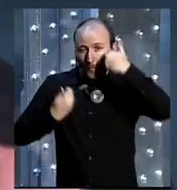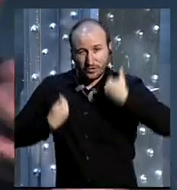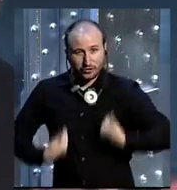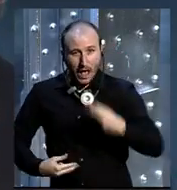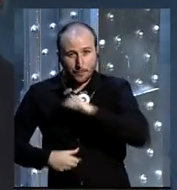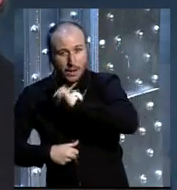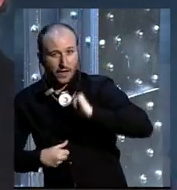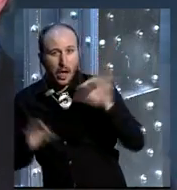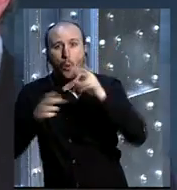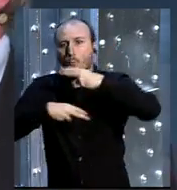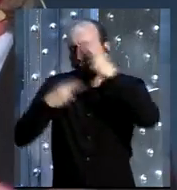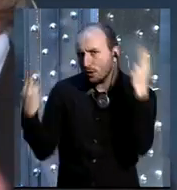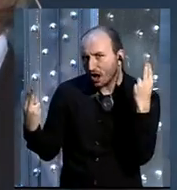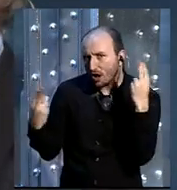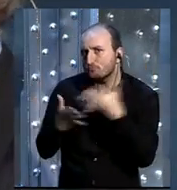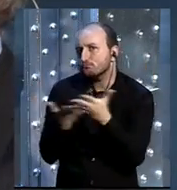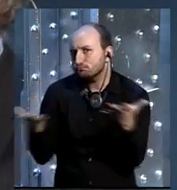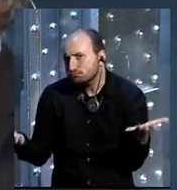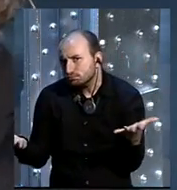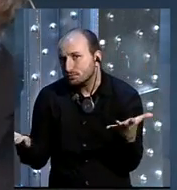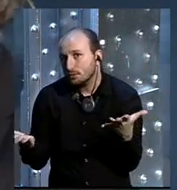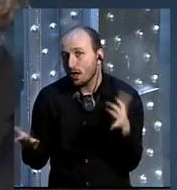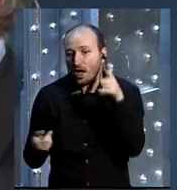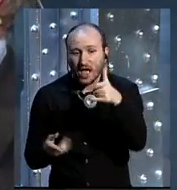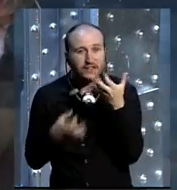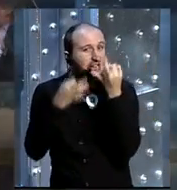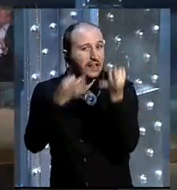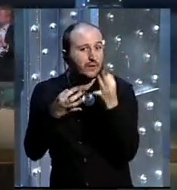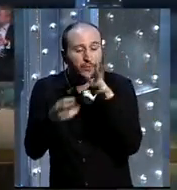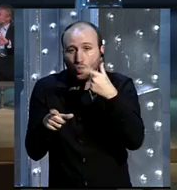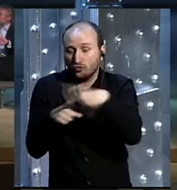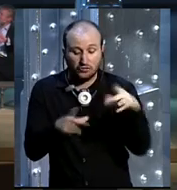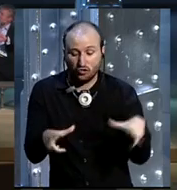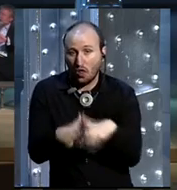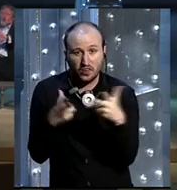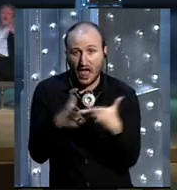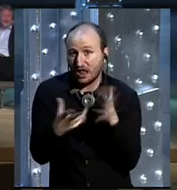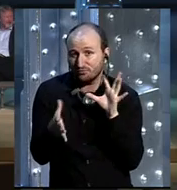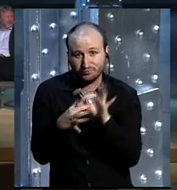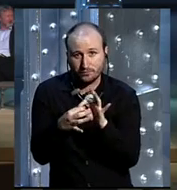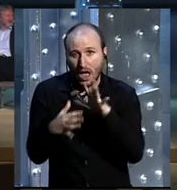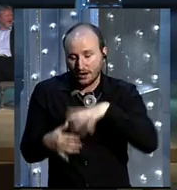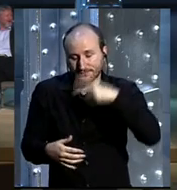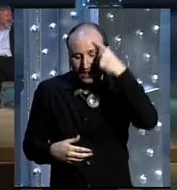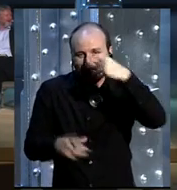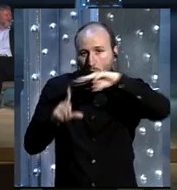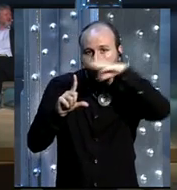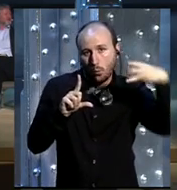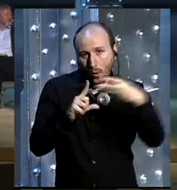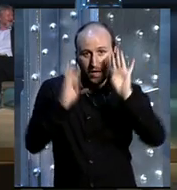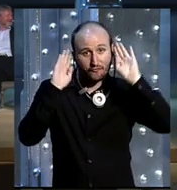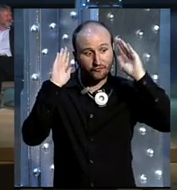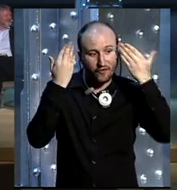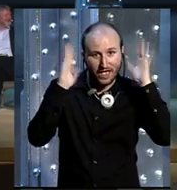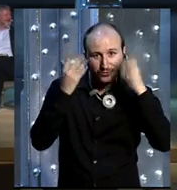pública? Y esto tiene más que ver con actitudes sociales, y ya sé que Facebook está en el lado